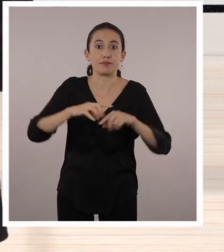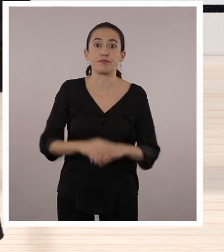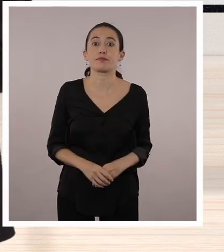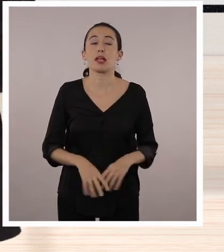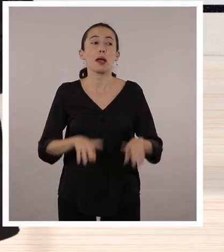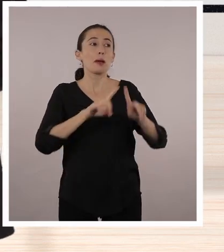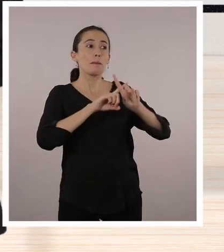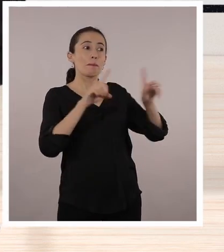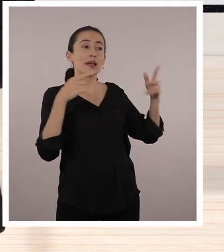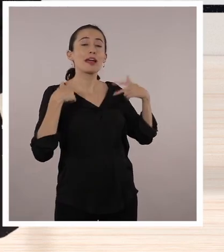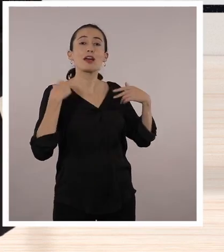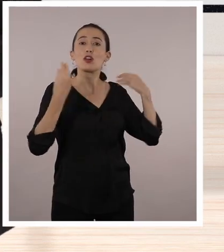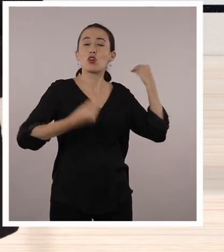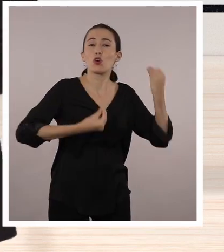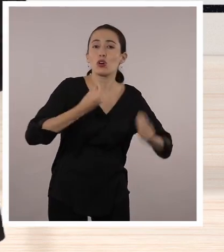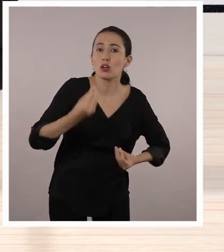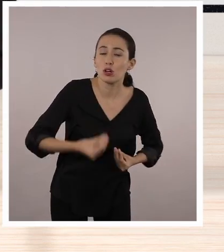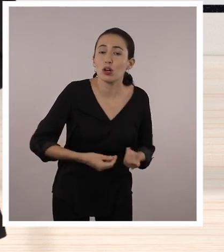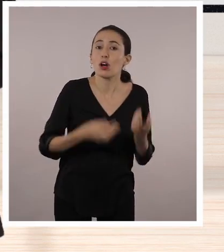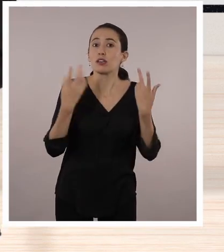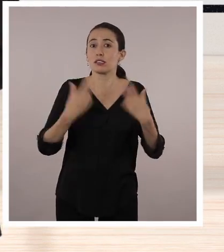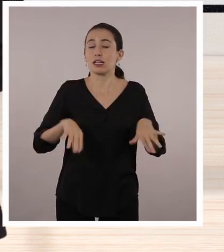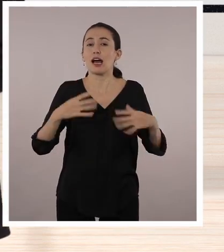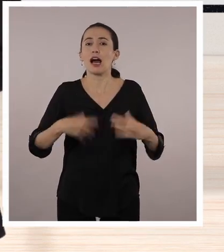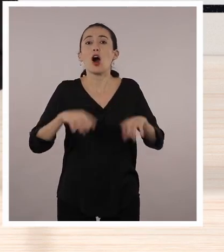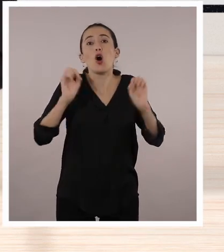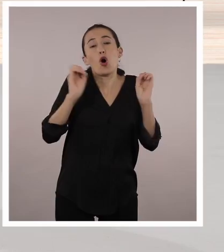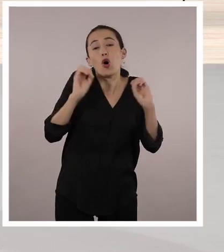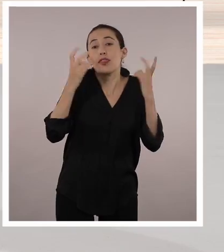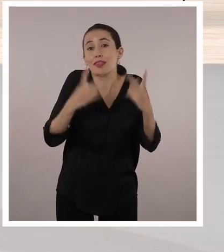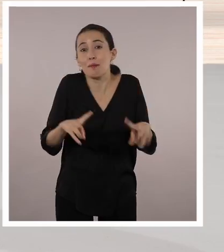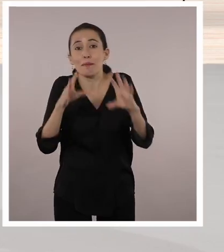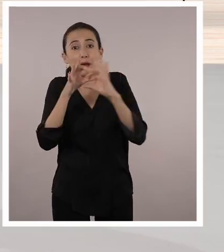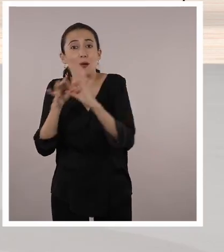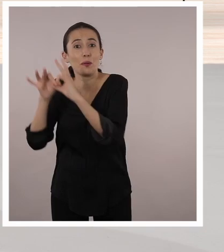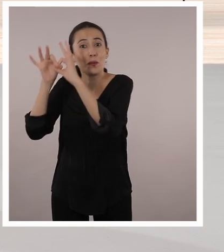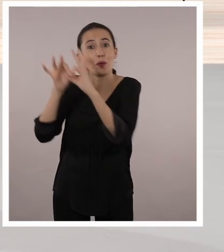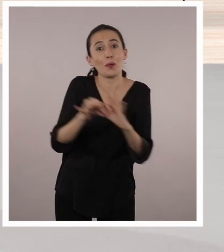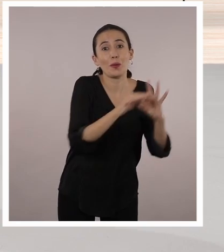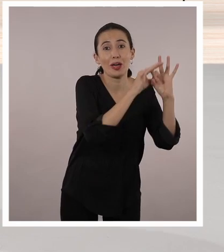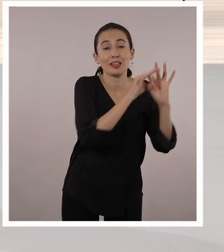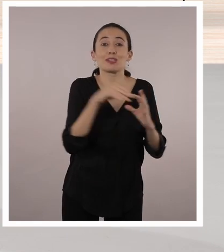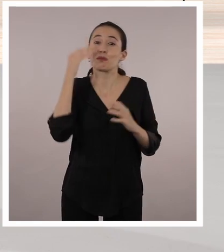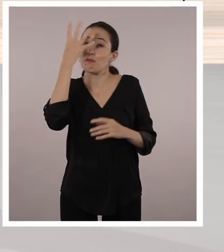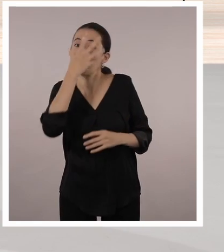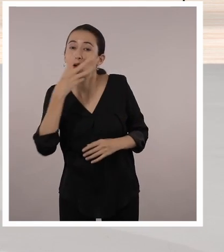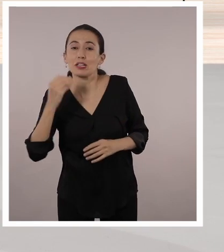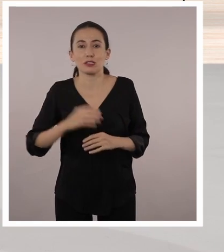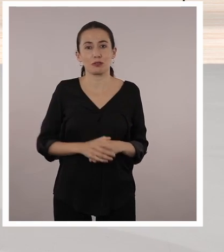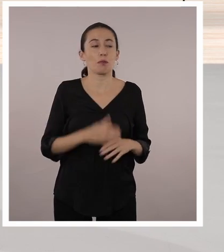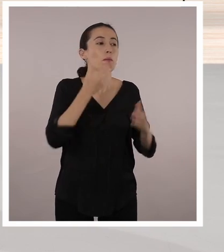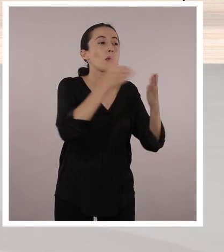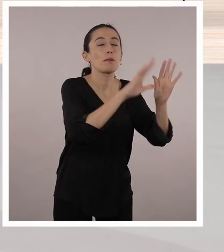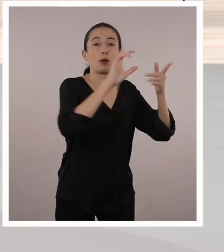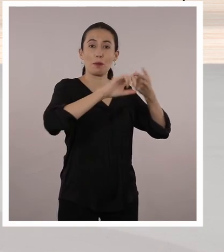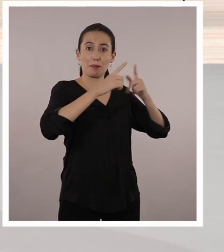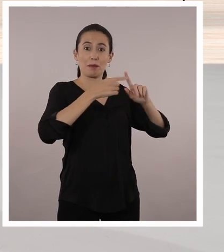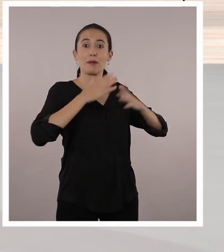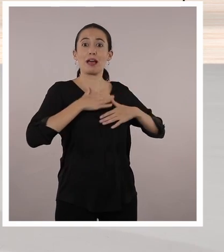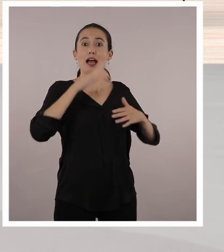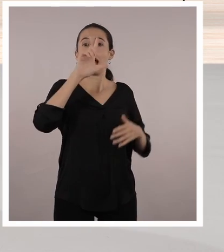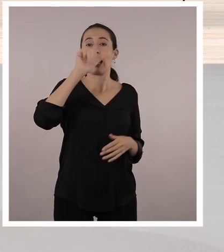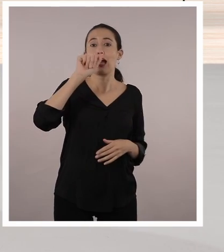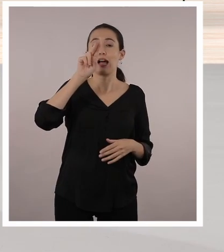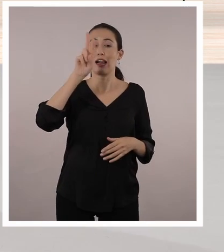suspenso. Claro que sí, pero también hay unos relatos que son mágicos, que son muy bonitos. Por ejemplo, yo tengo una amiga, se